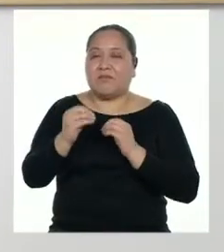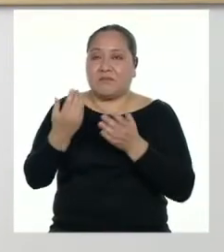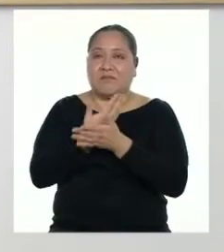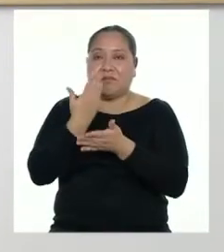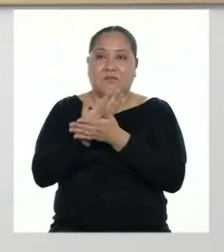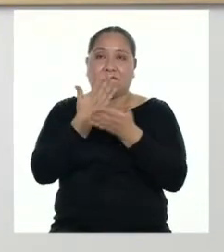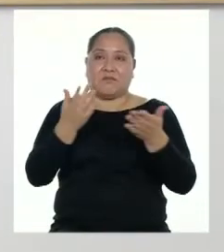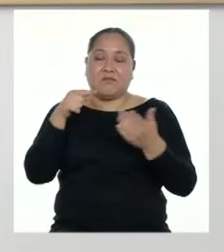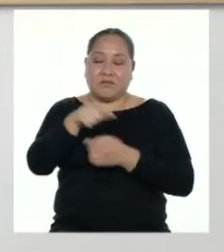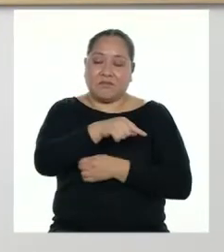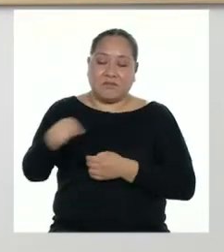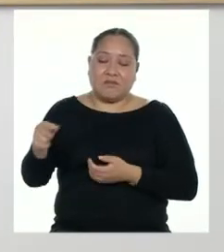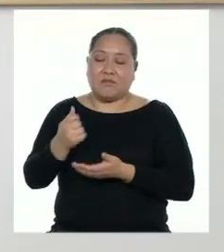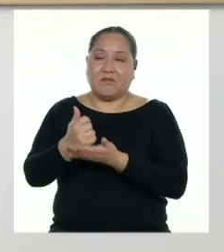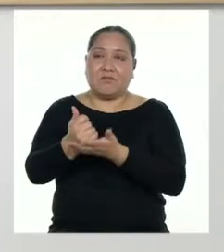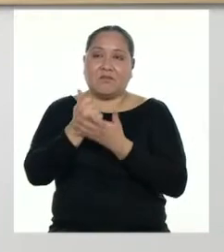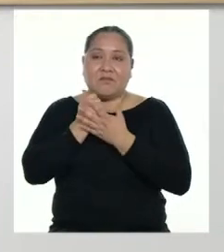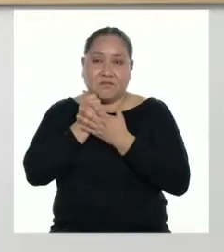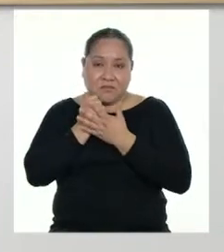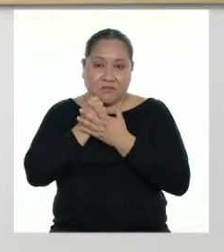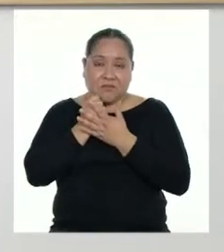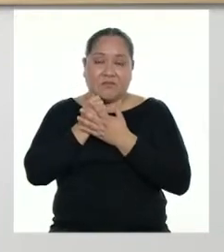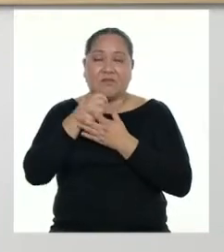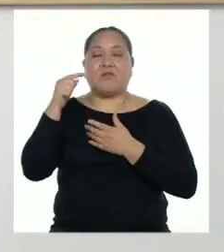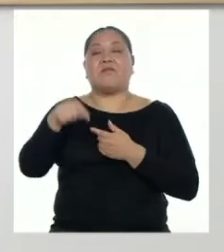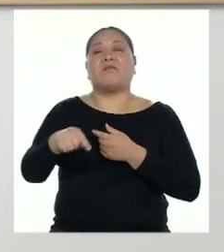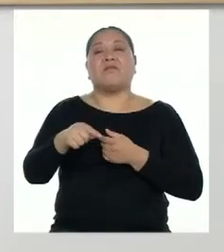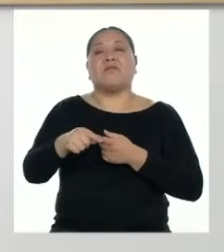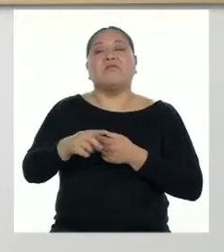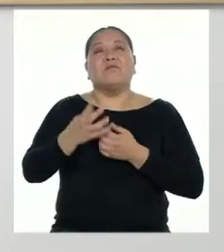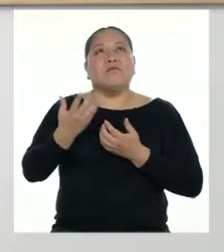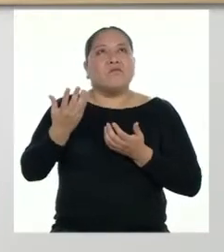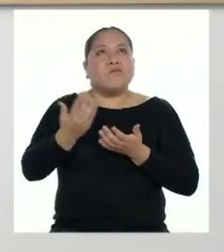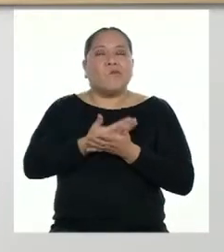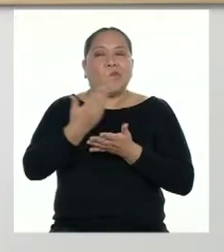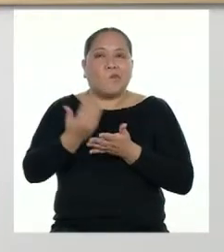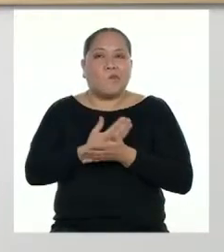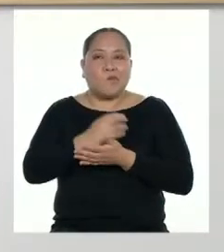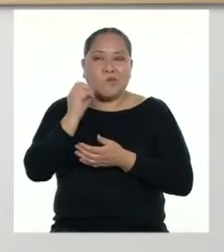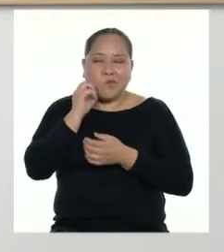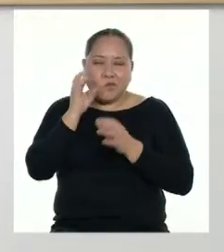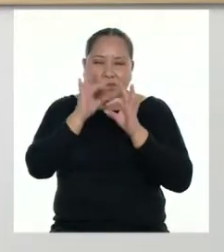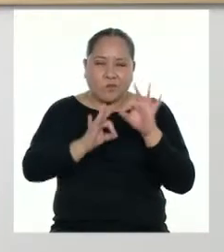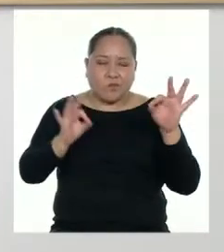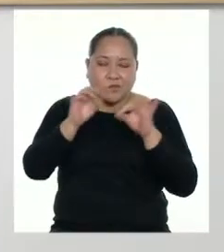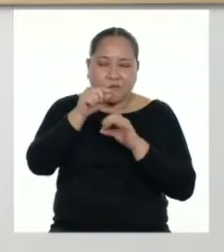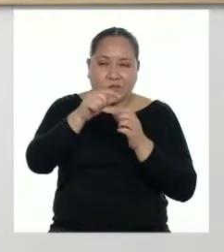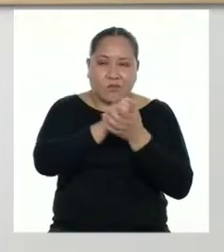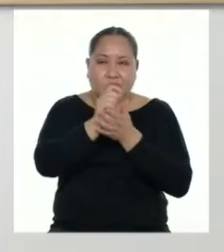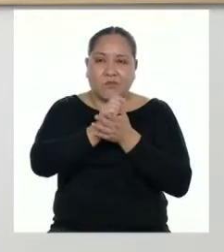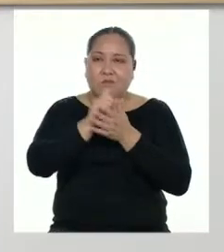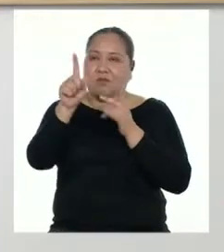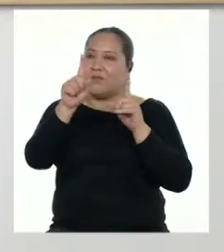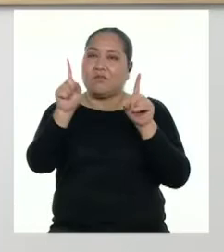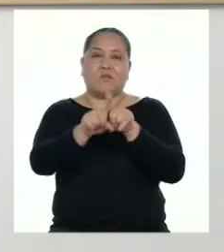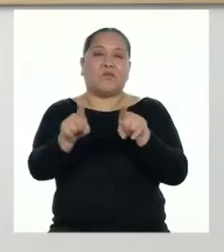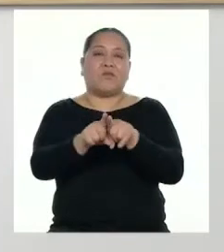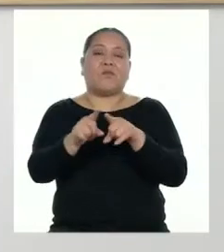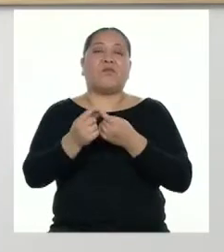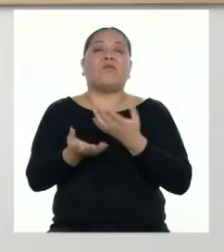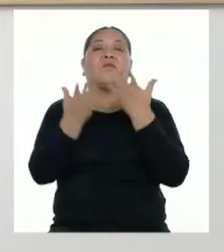que nos aportan no solo en saber algo nuevo o producir algún texto, sino también a nuevas